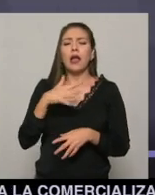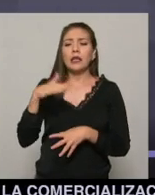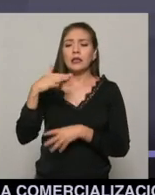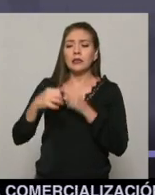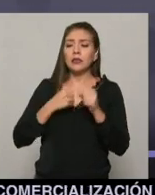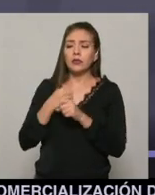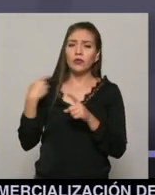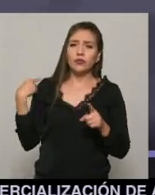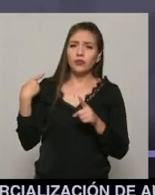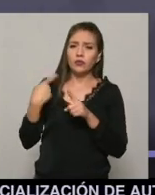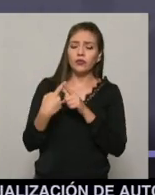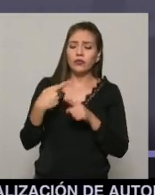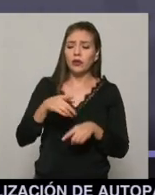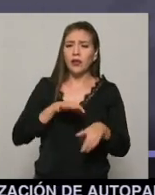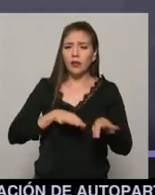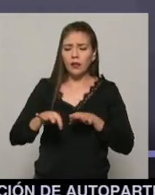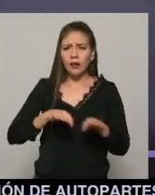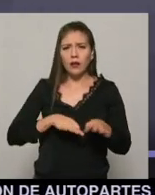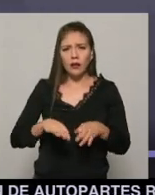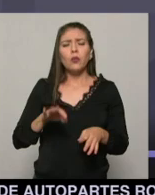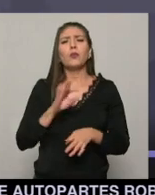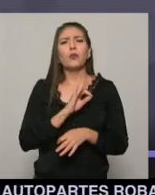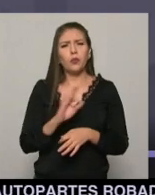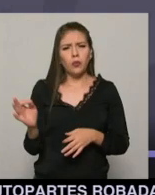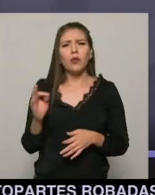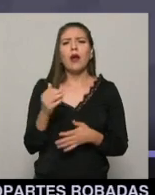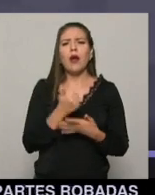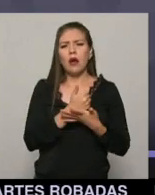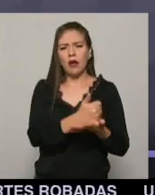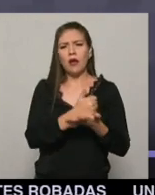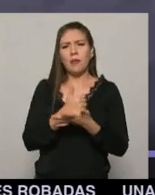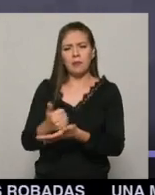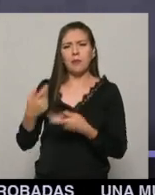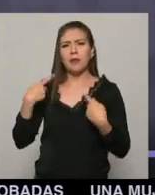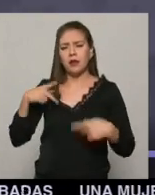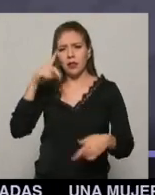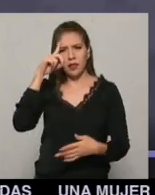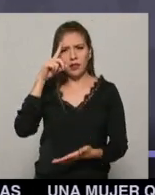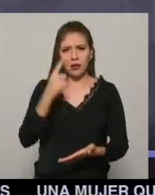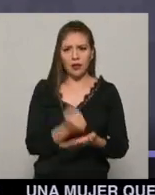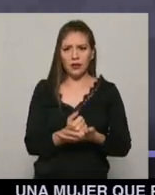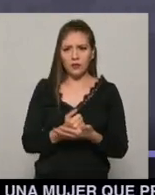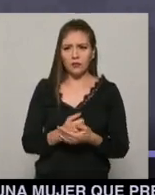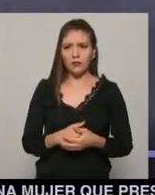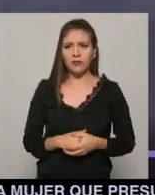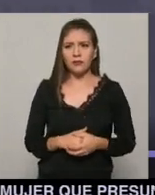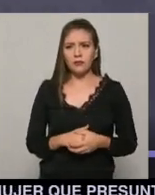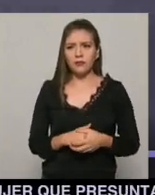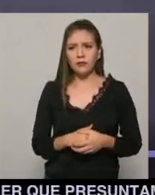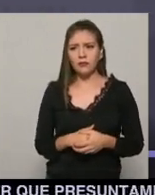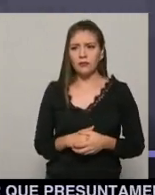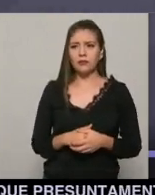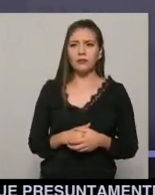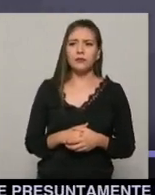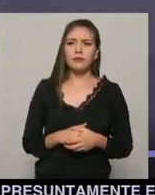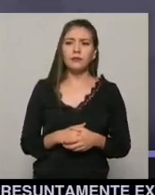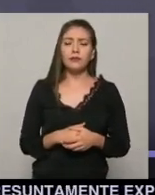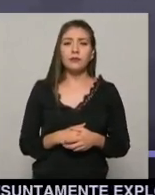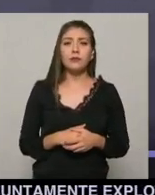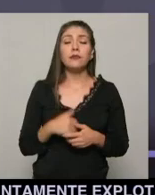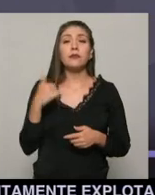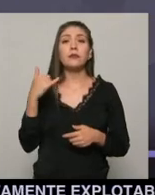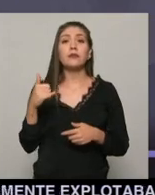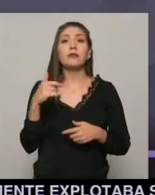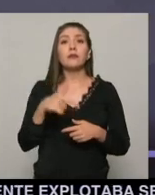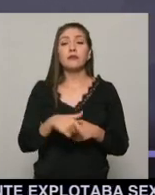manera que podemos sí ayudar a los traumatizados. Y es el momento, entre menos tiempo